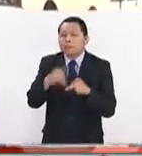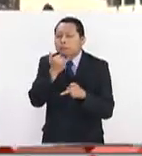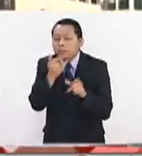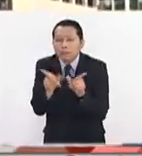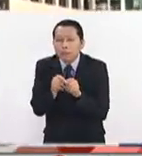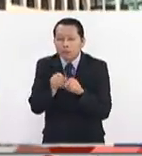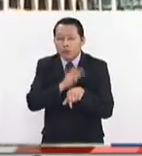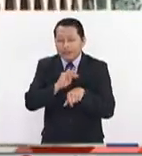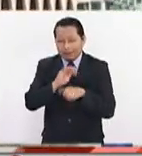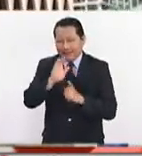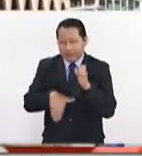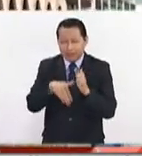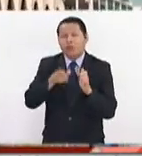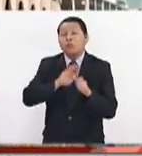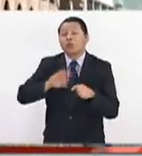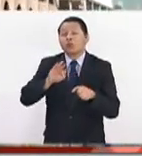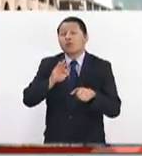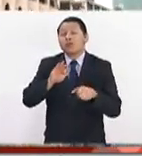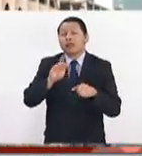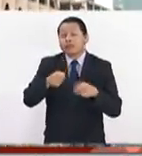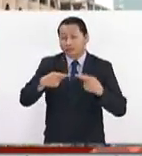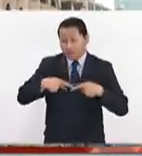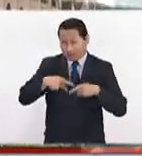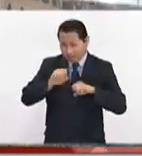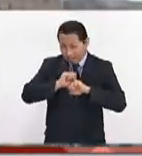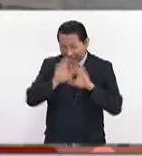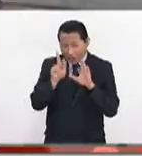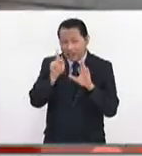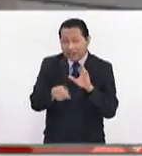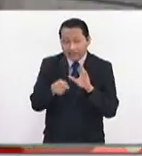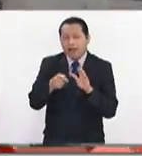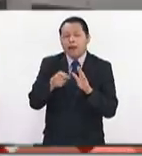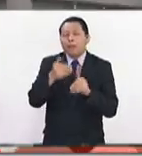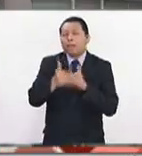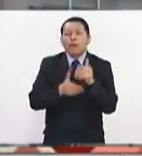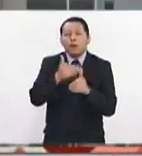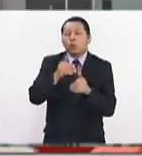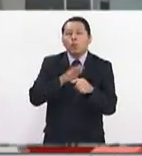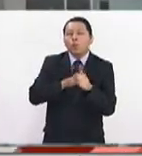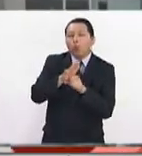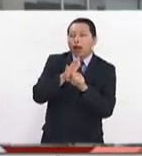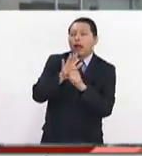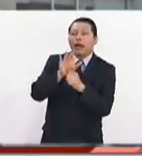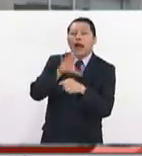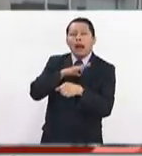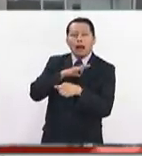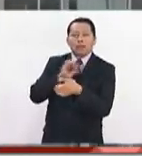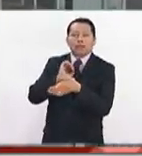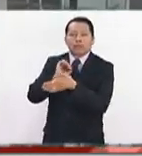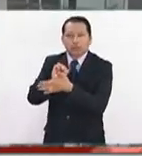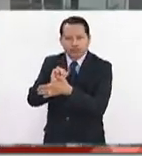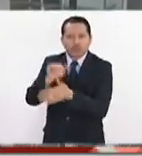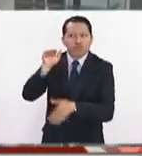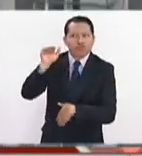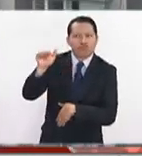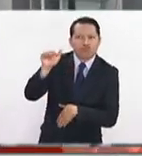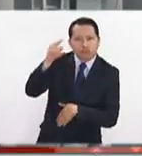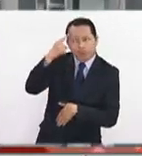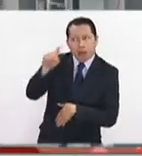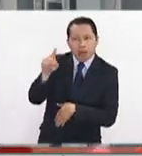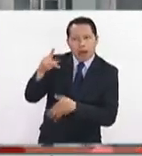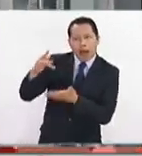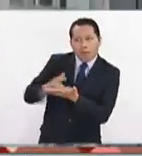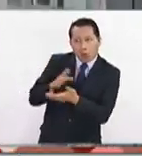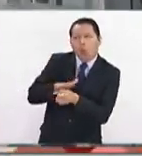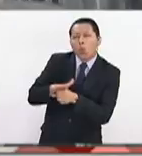ya para finalizar y que las personas puedan tener clara esta información, ¿cuál es el procedimiento o las instancias a las que deben recurrir para acceder a estos